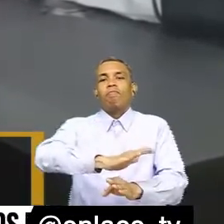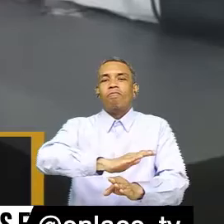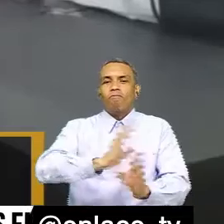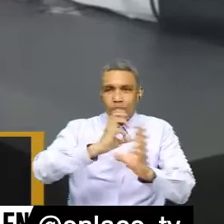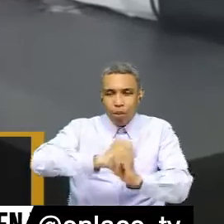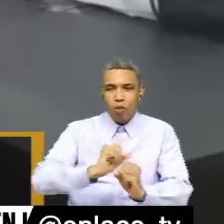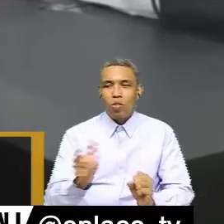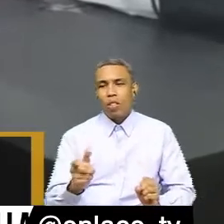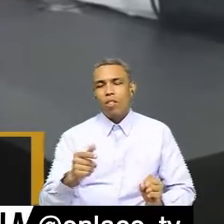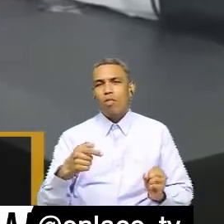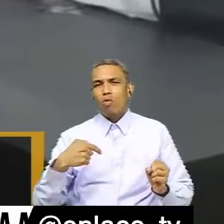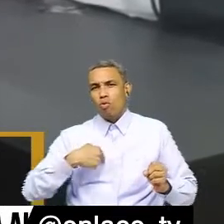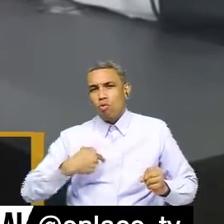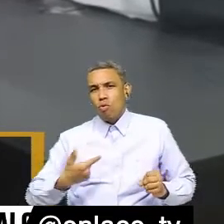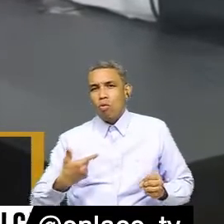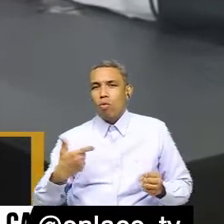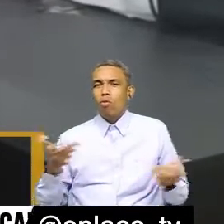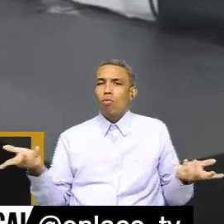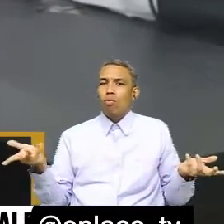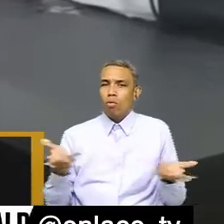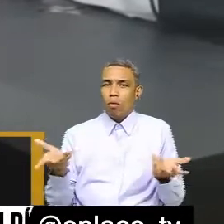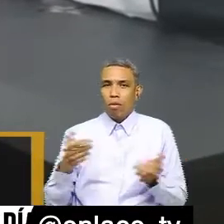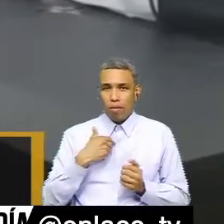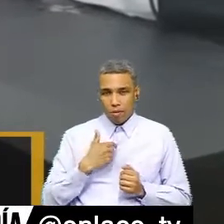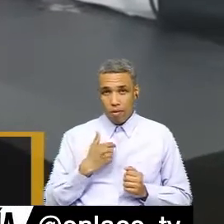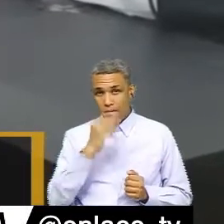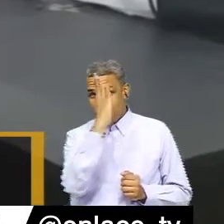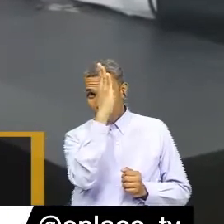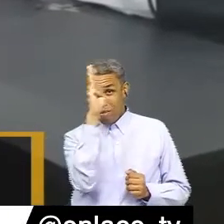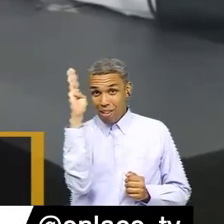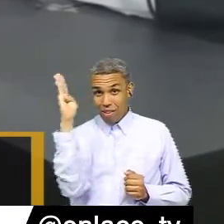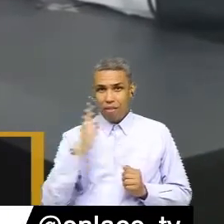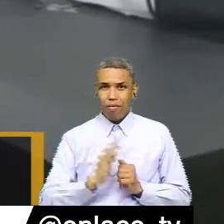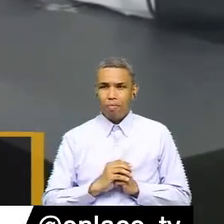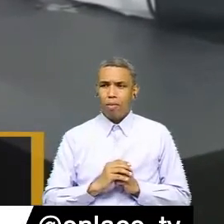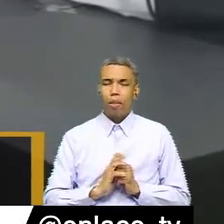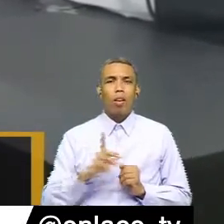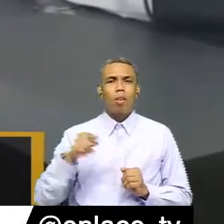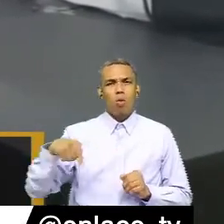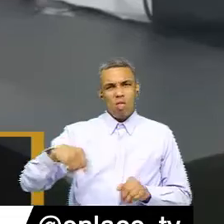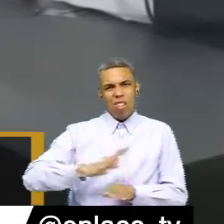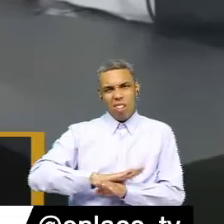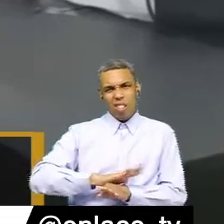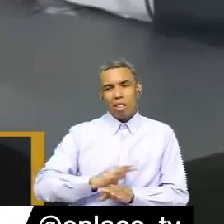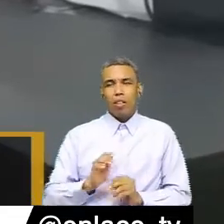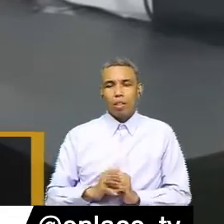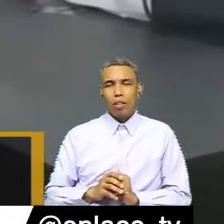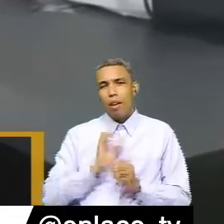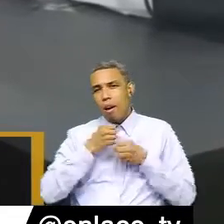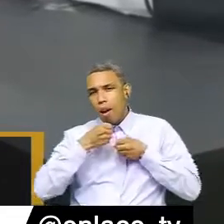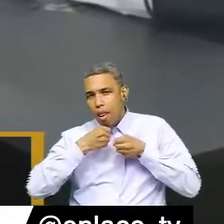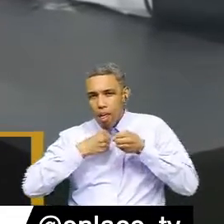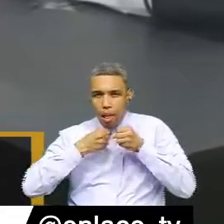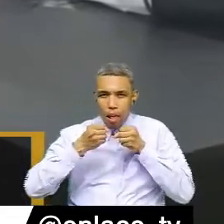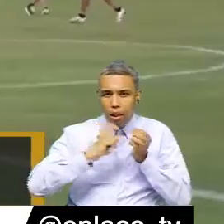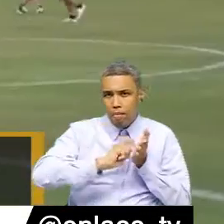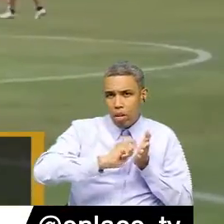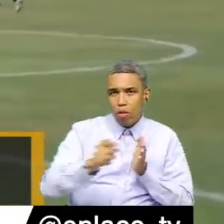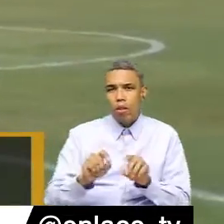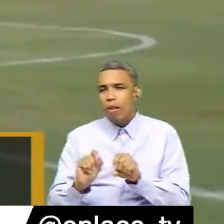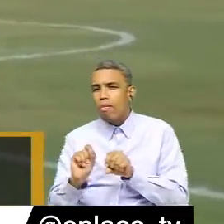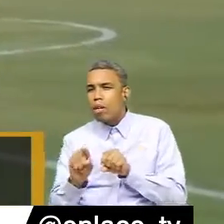esta hora ha hablado del técnico josé néstor pekerman en la tarde hoy en rueda de prensa dado por supuesto los colegas los